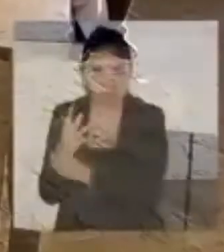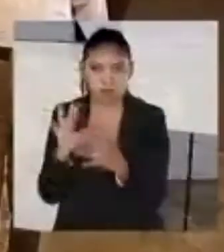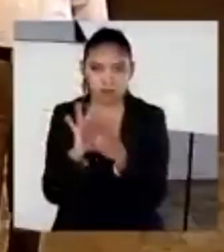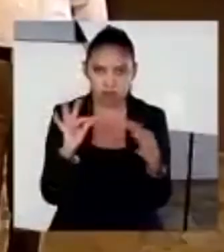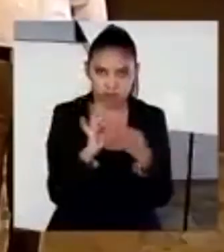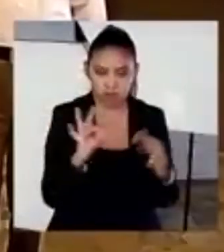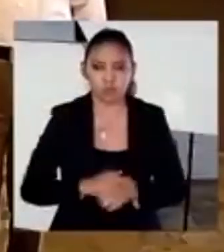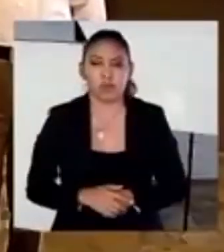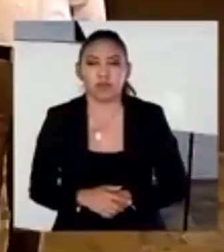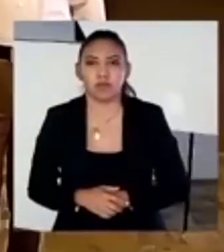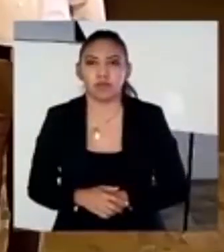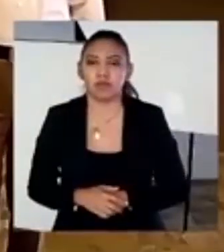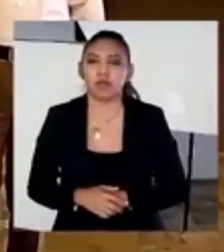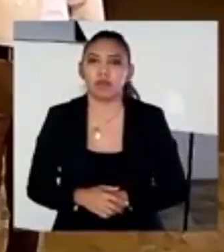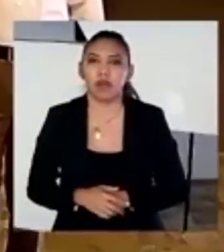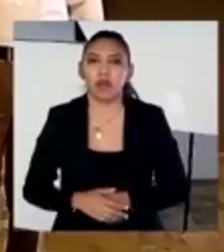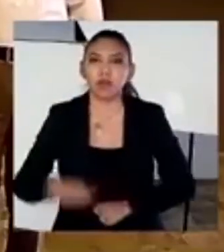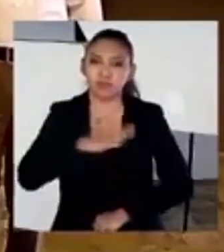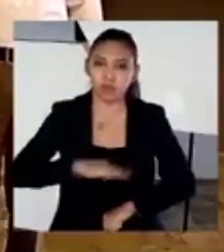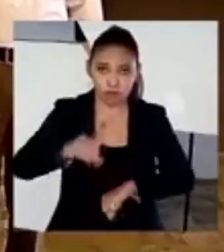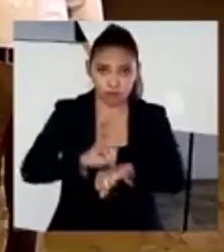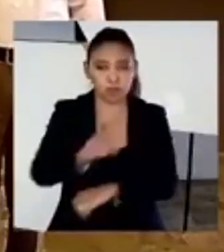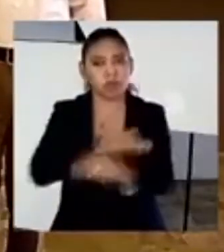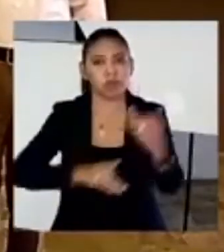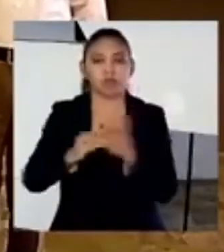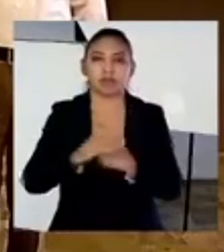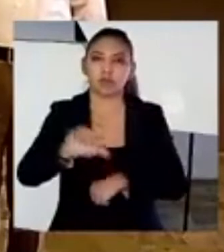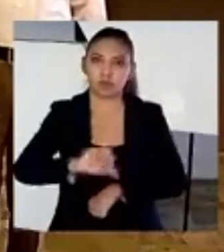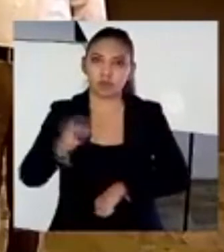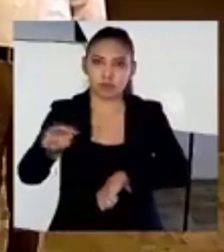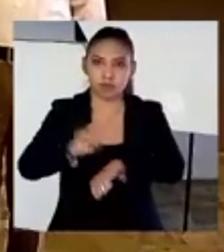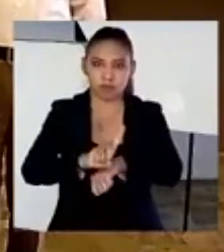se deben minimizar. Escuche.